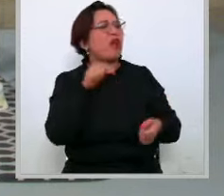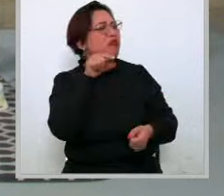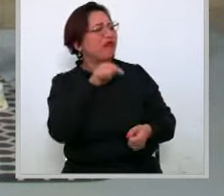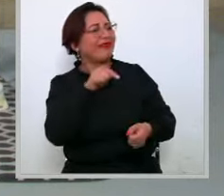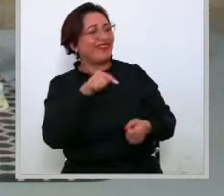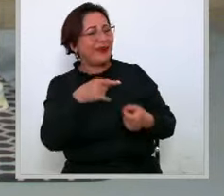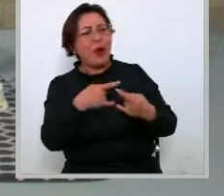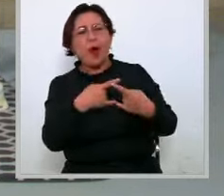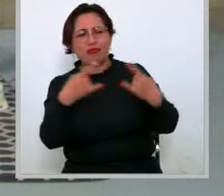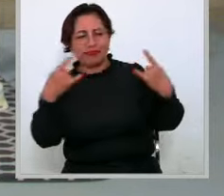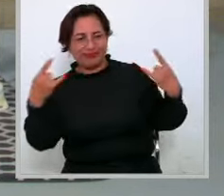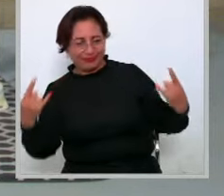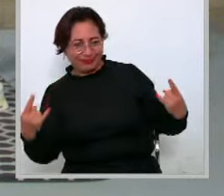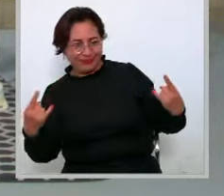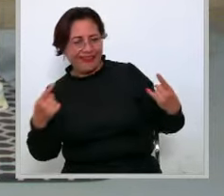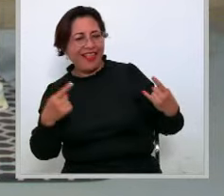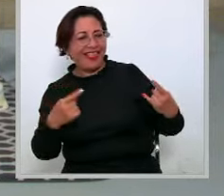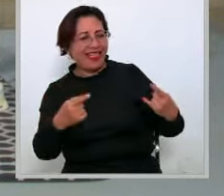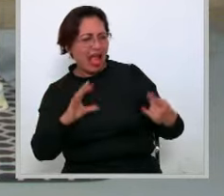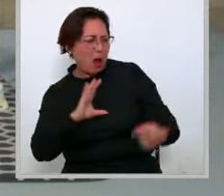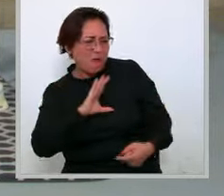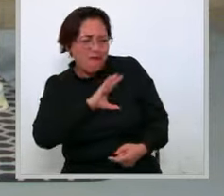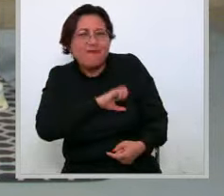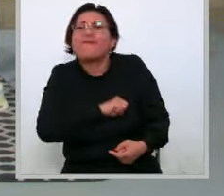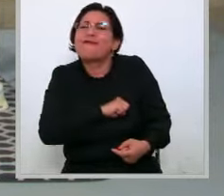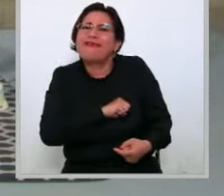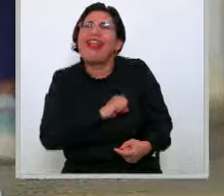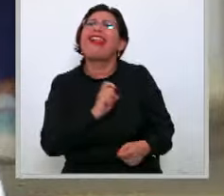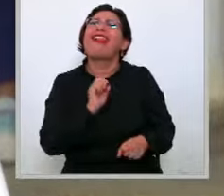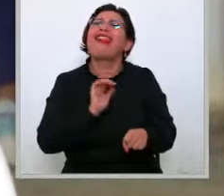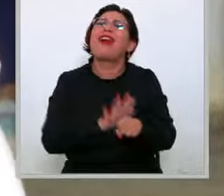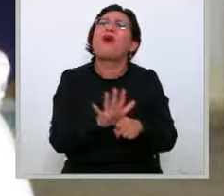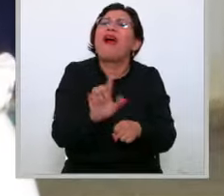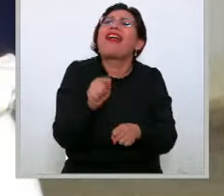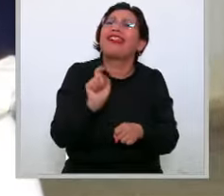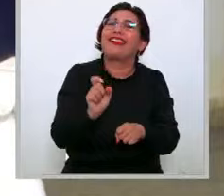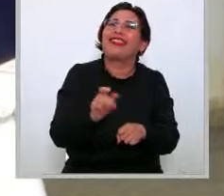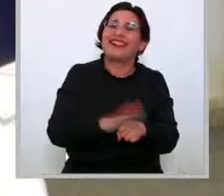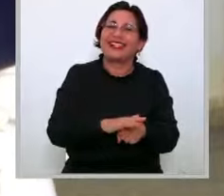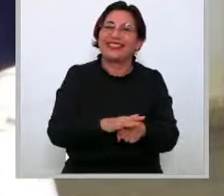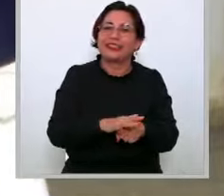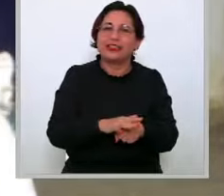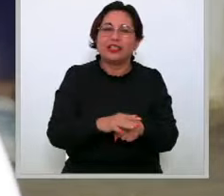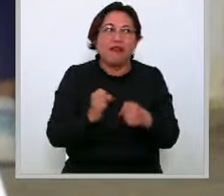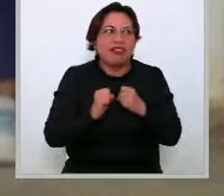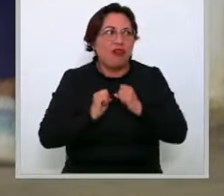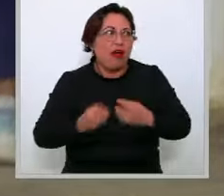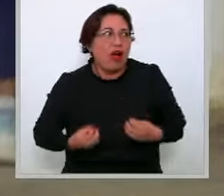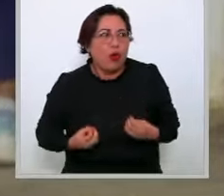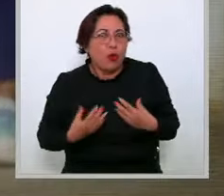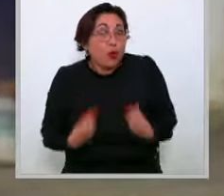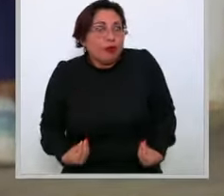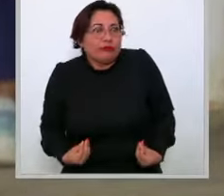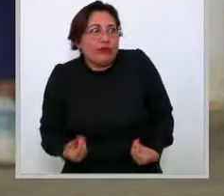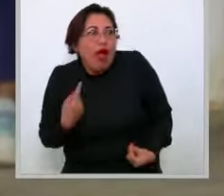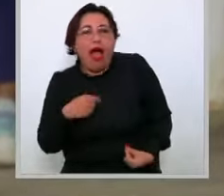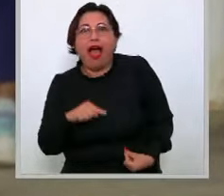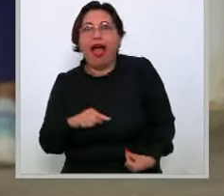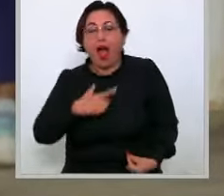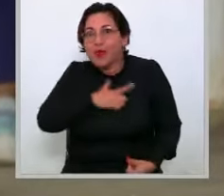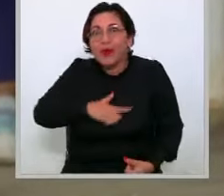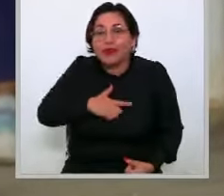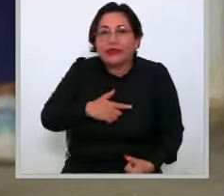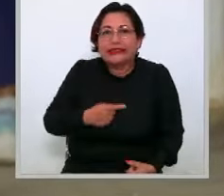favoritos? Mis libros favoritos son, algunos son de terror. ¿De terror?